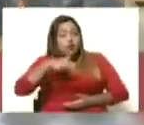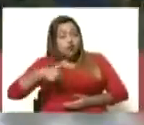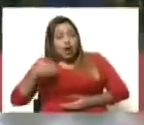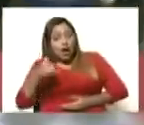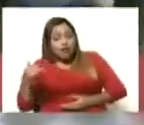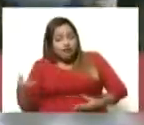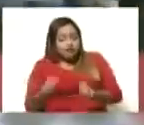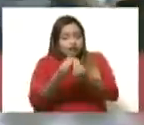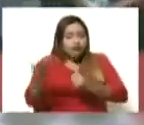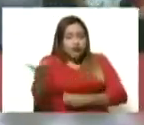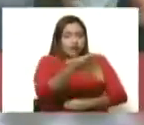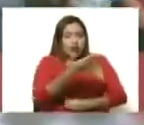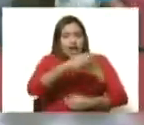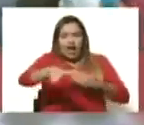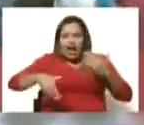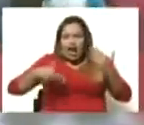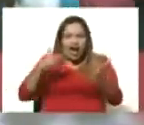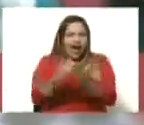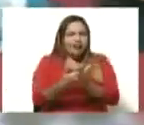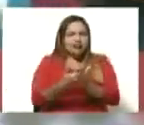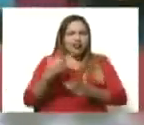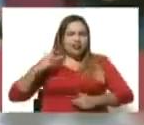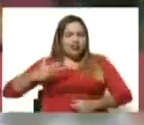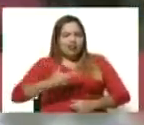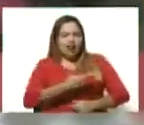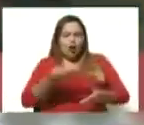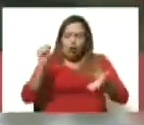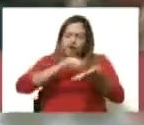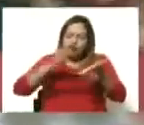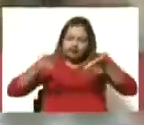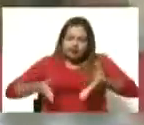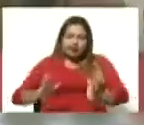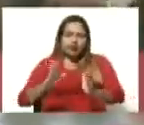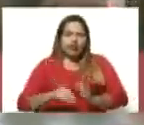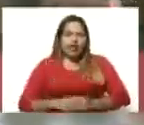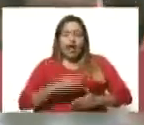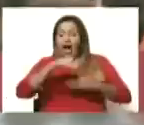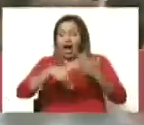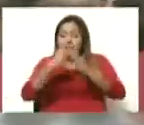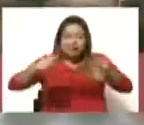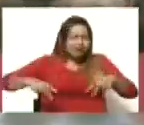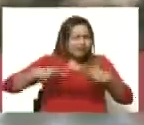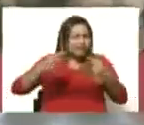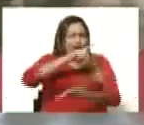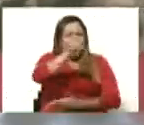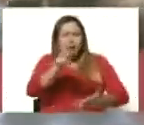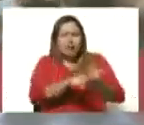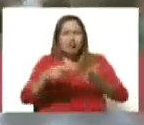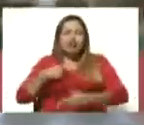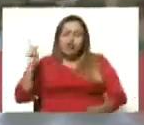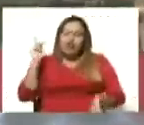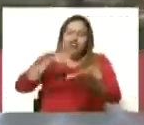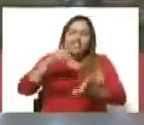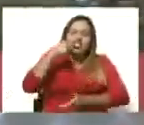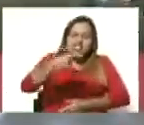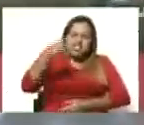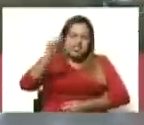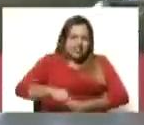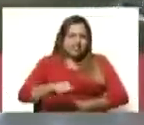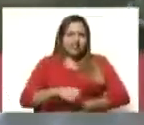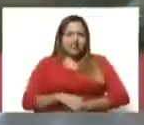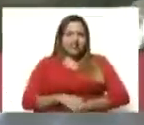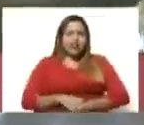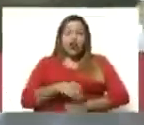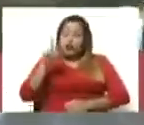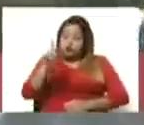con ustedes hasta que Tejería renazca, hasta recuperarla plenamente. ¿Se lo vine a decir o no? Hace